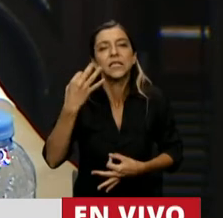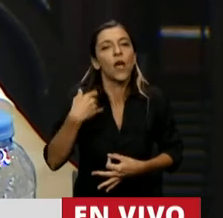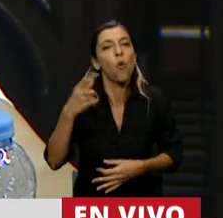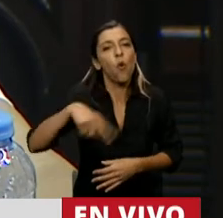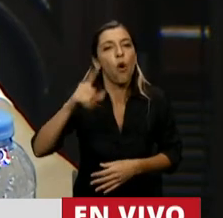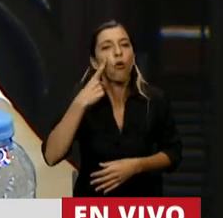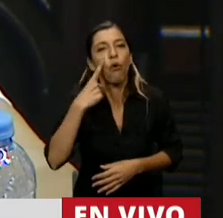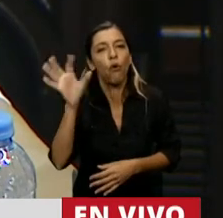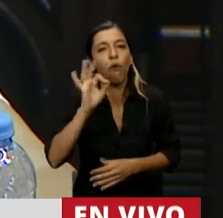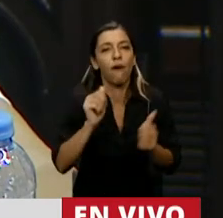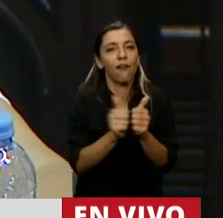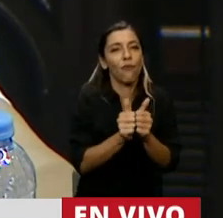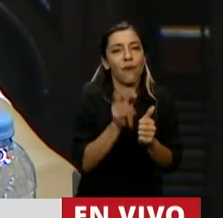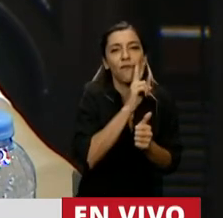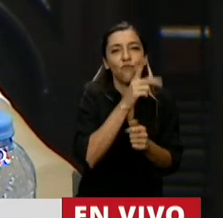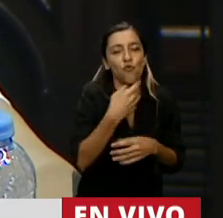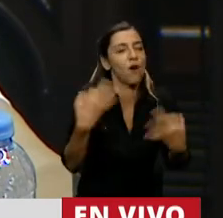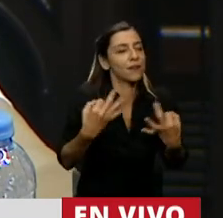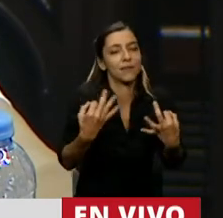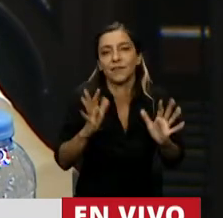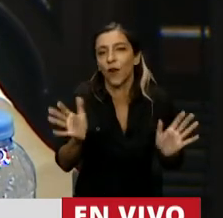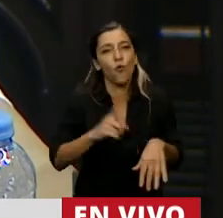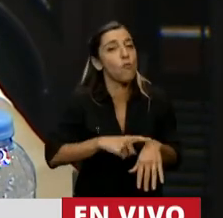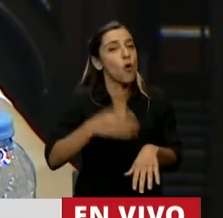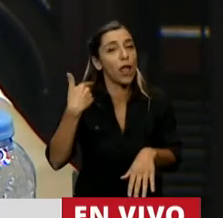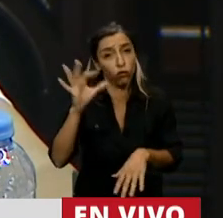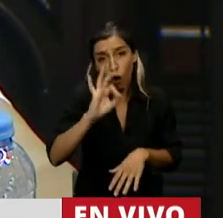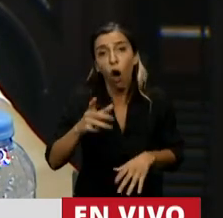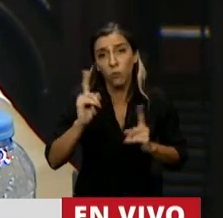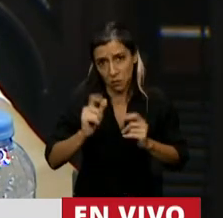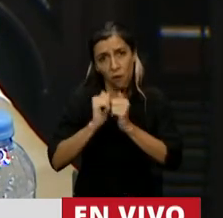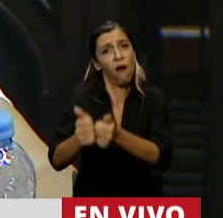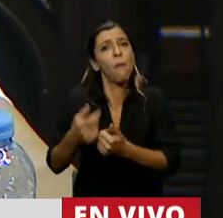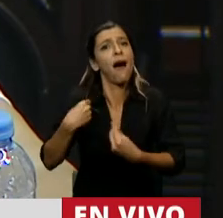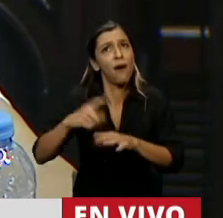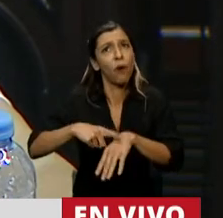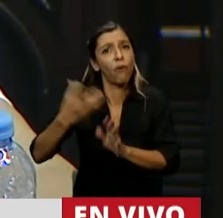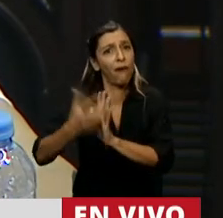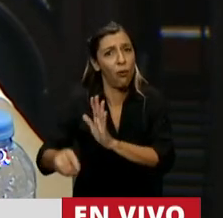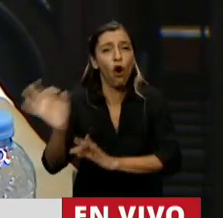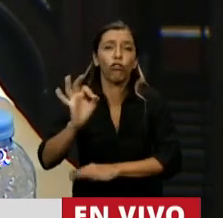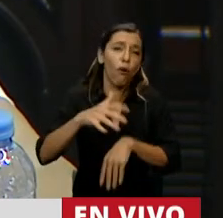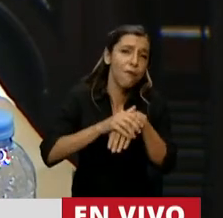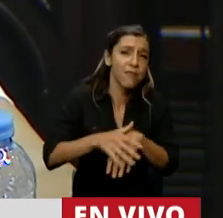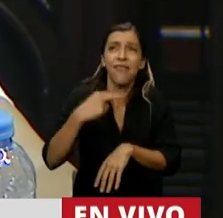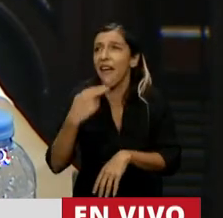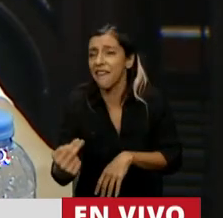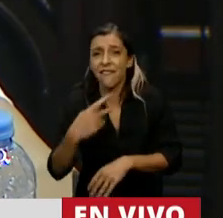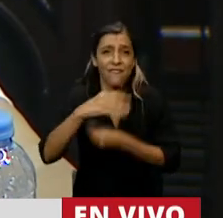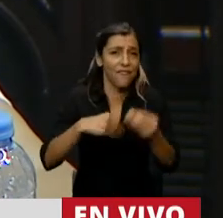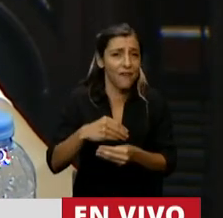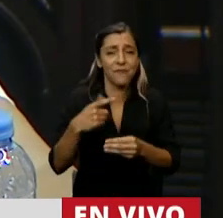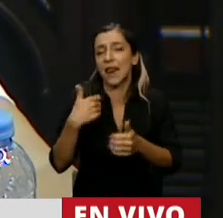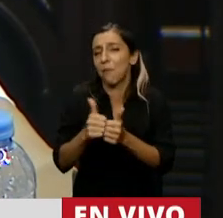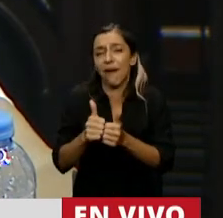alguna mujer o han atravesado la situación de realizarse un aborto con una amiga, con una hija, con un familiar o